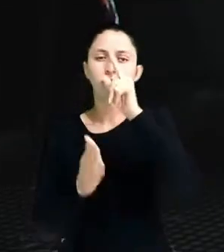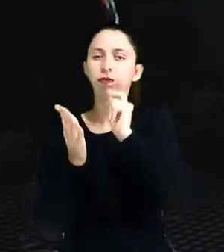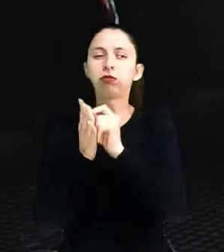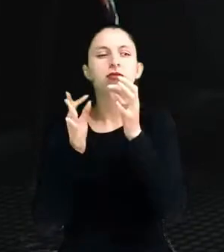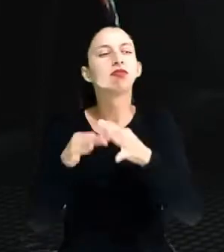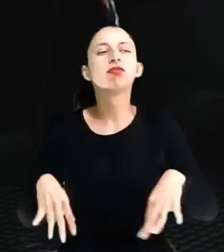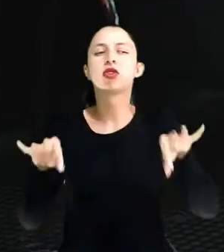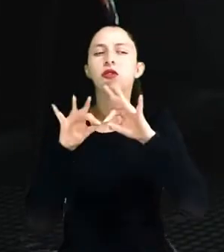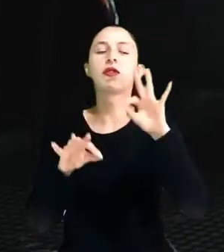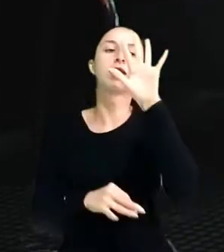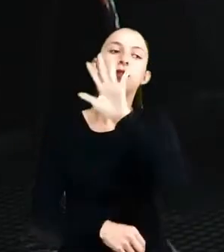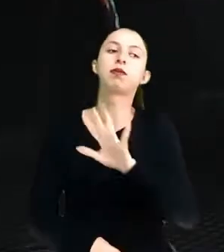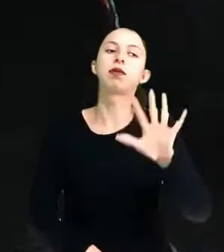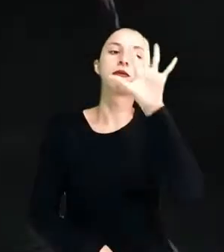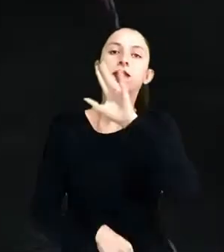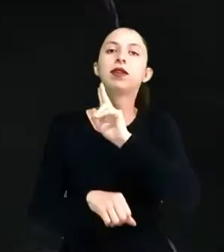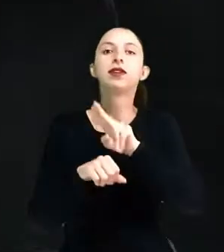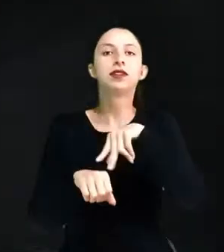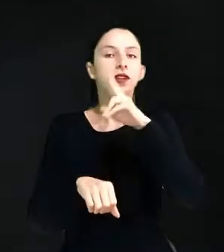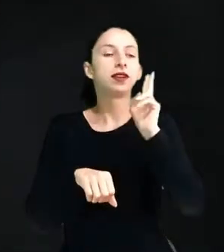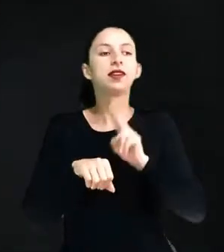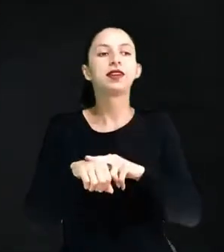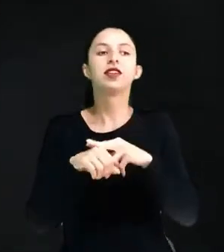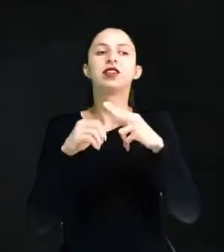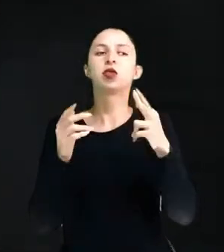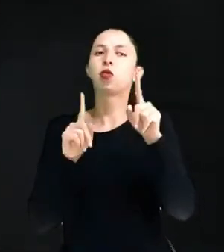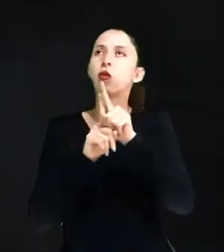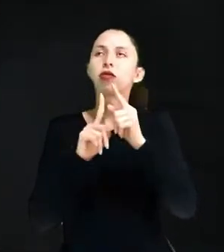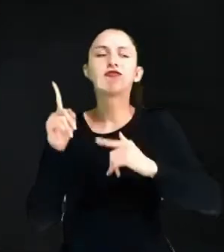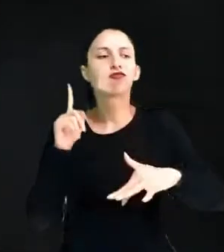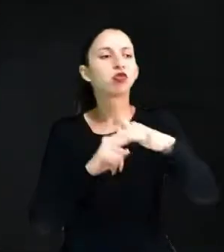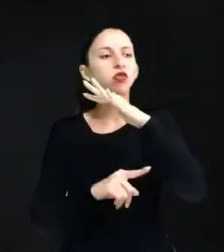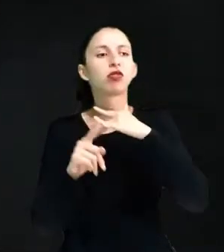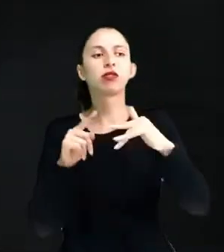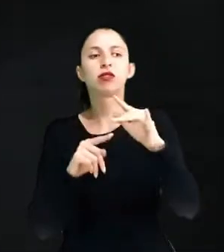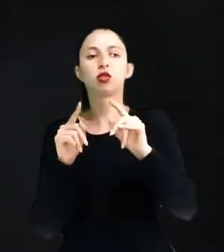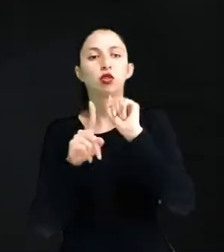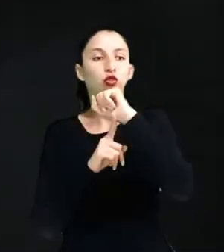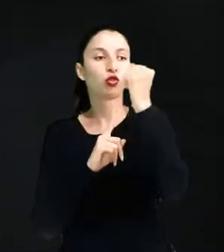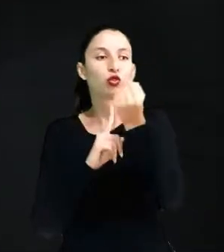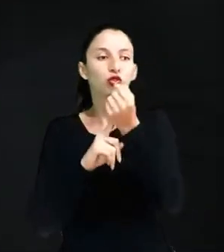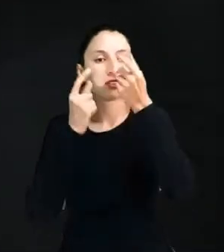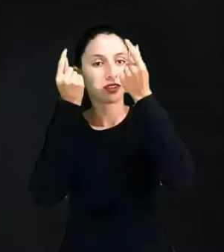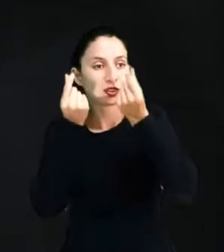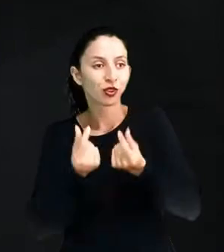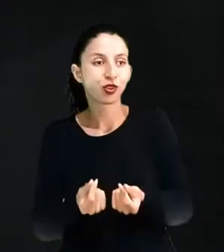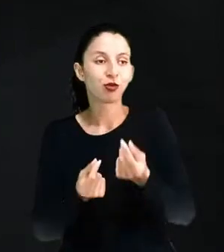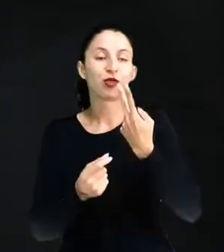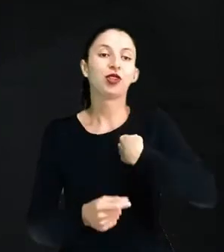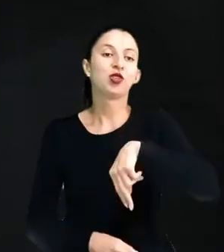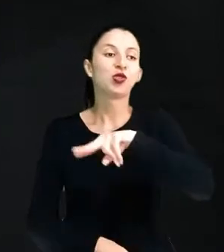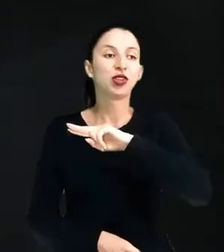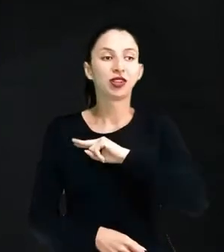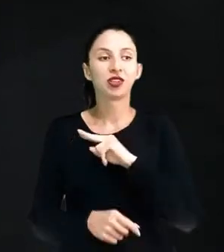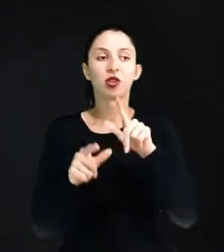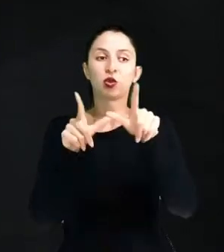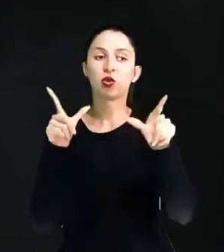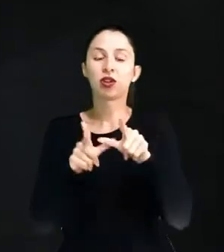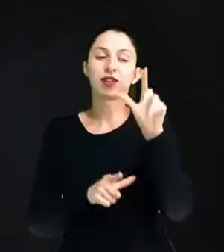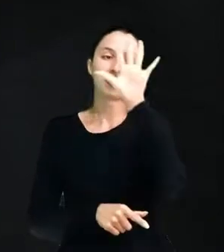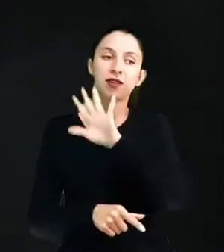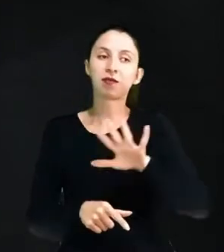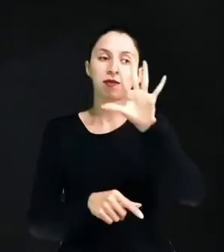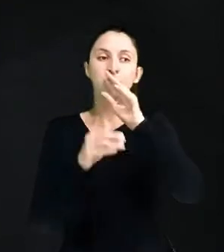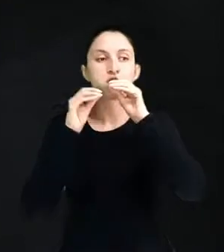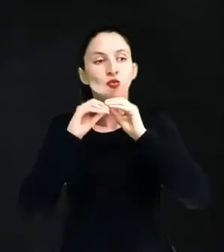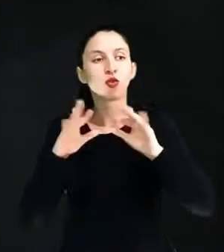gran importancia en nuestro departamento de Nariño, sobre todo por las condiciones sociales, económicas, en nuestro sector